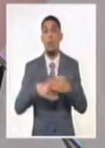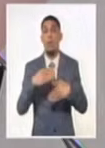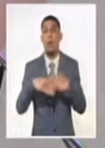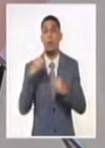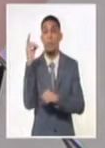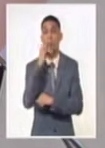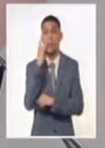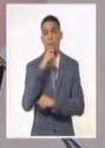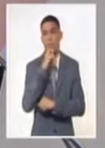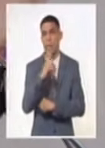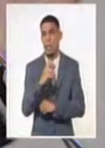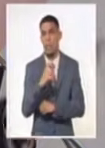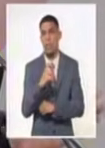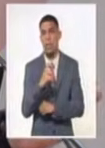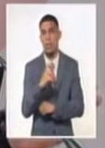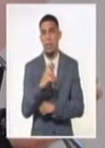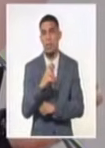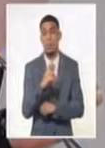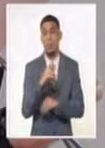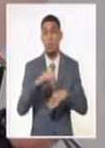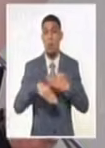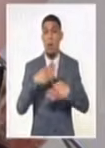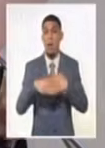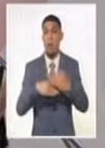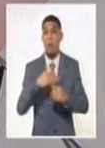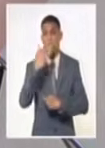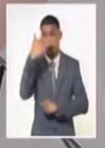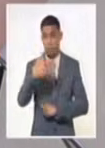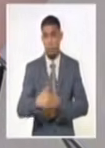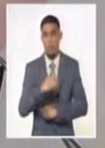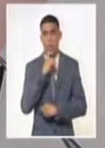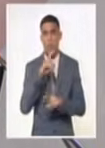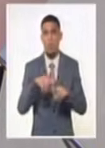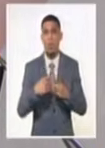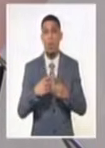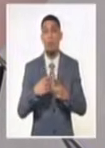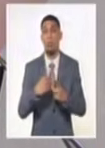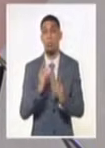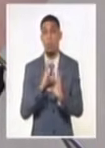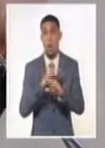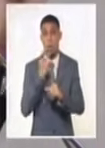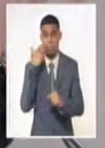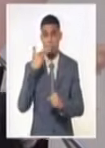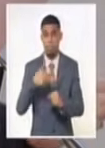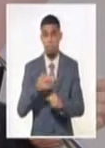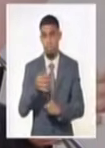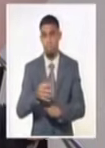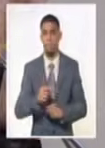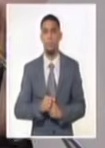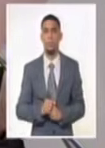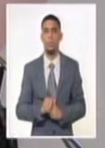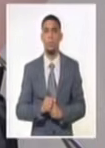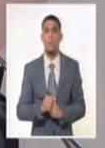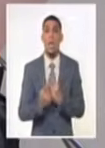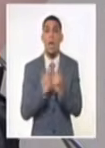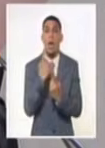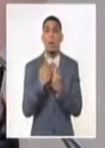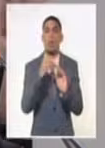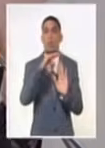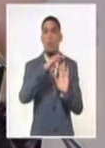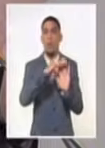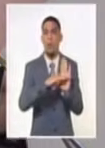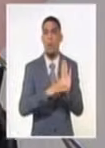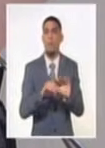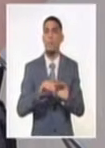darle seguimiento con la misma frecuencia de sus actividades, para la apertura de algunos programas que sean, digamos,